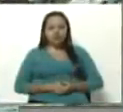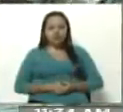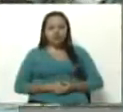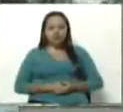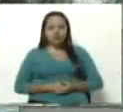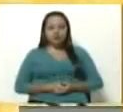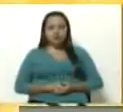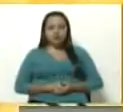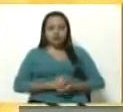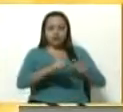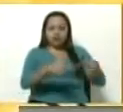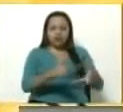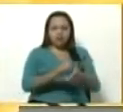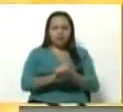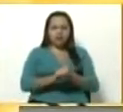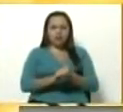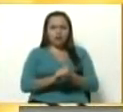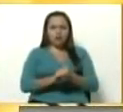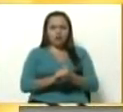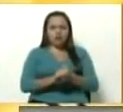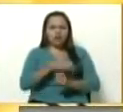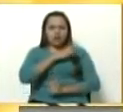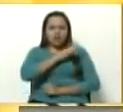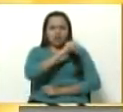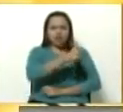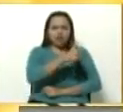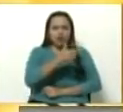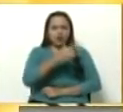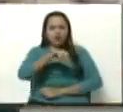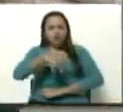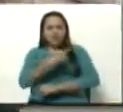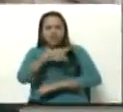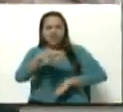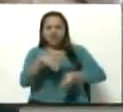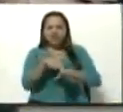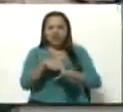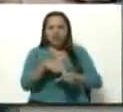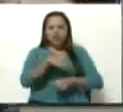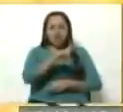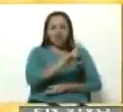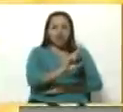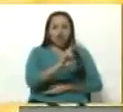Compañero José Ángel Torrealba, rector de la Universidad Nacional Experimental Rómulo Gallego.